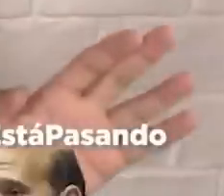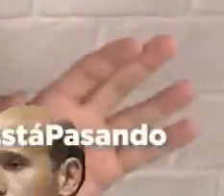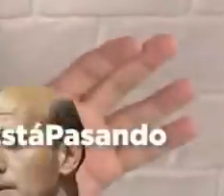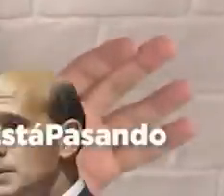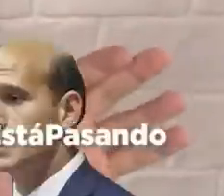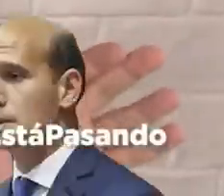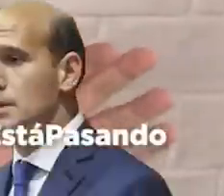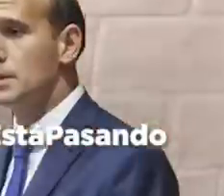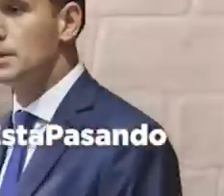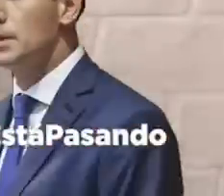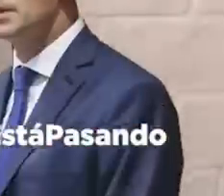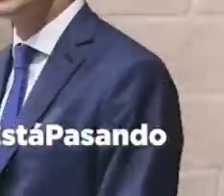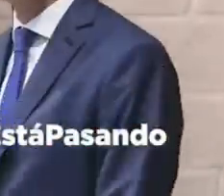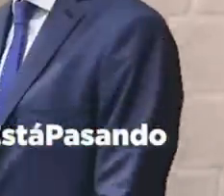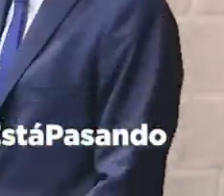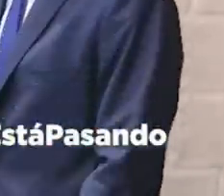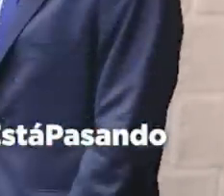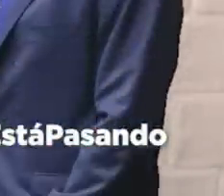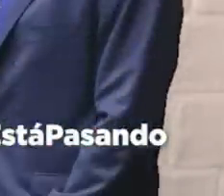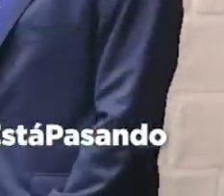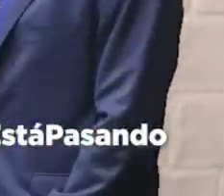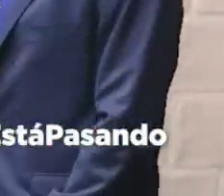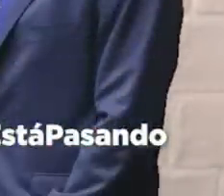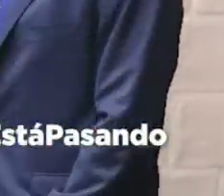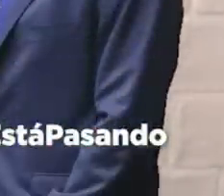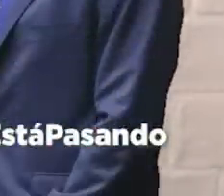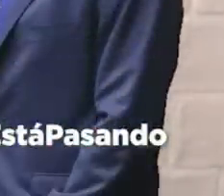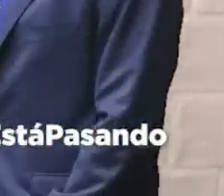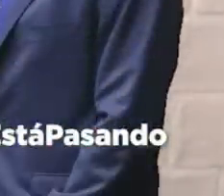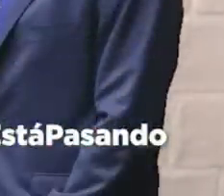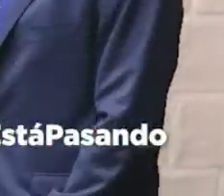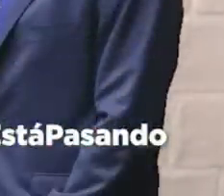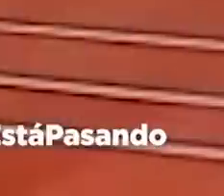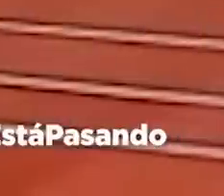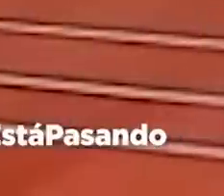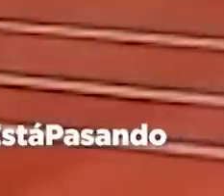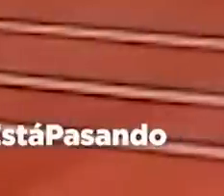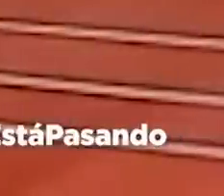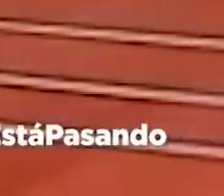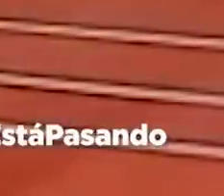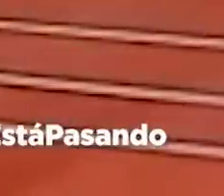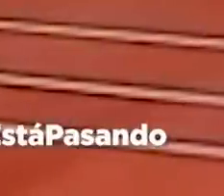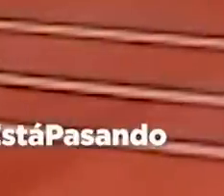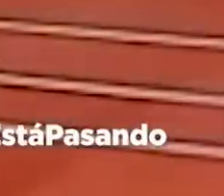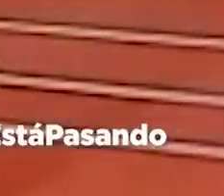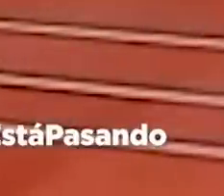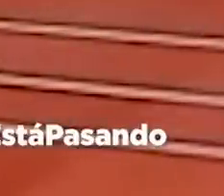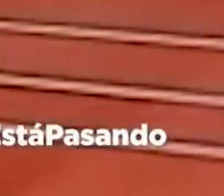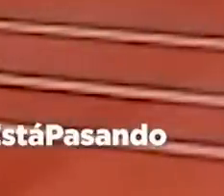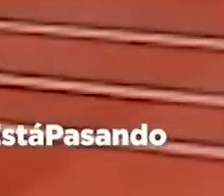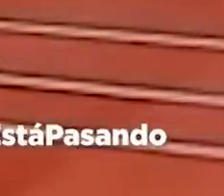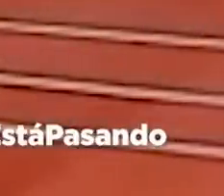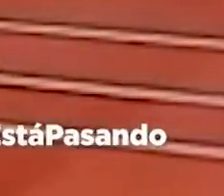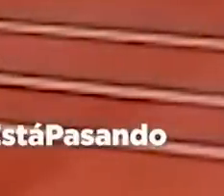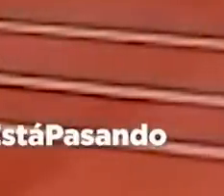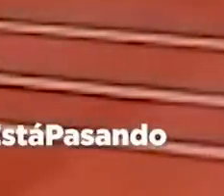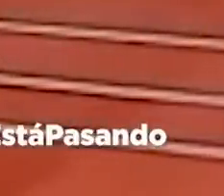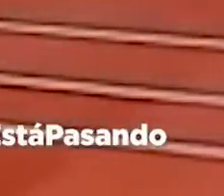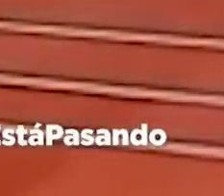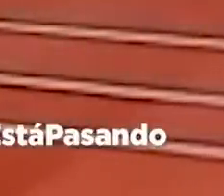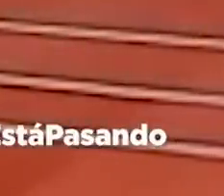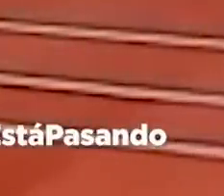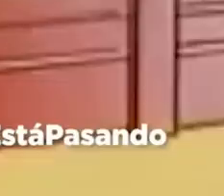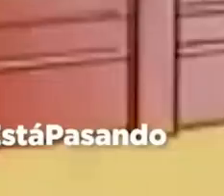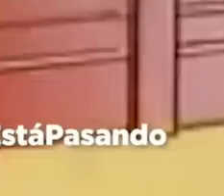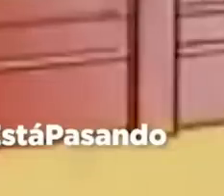sacaron al número 1 para poner al esposo de la hija del número 2. Porque no se olviden, amigos, que casualmente